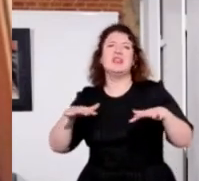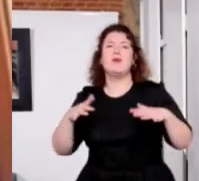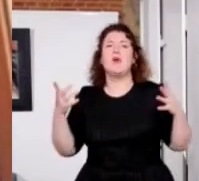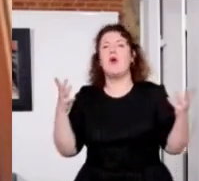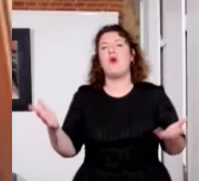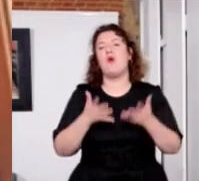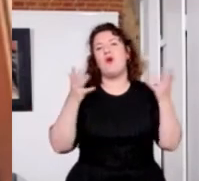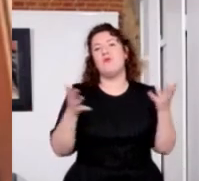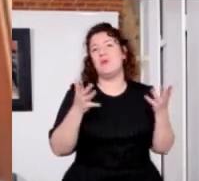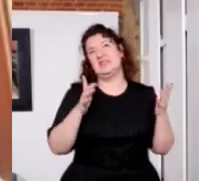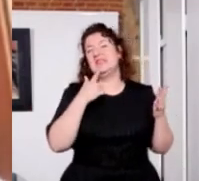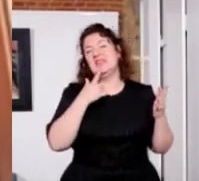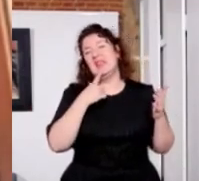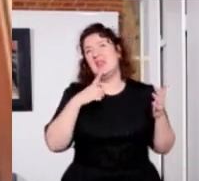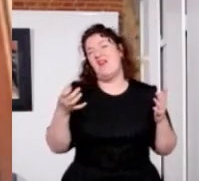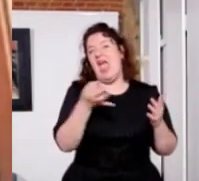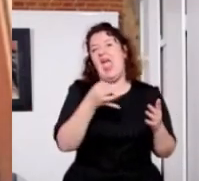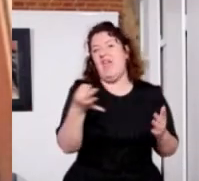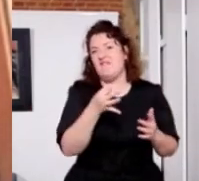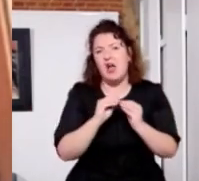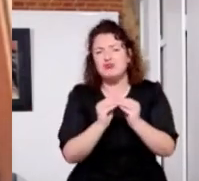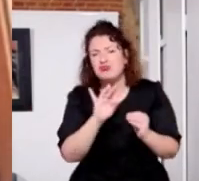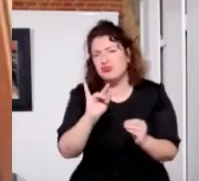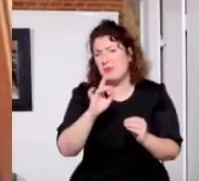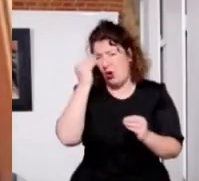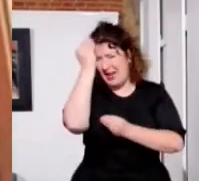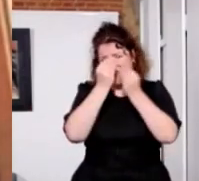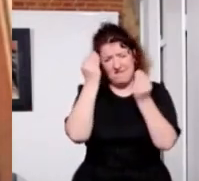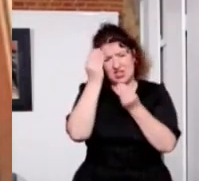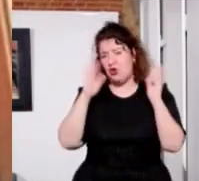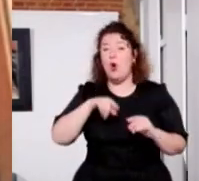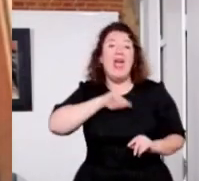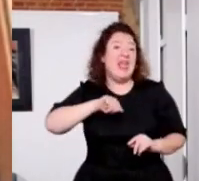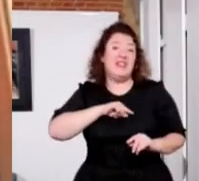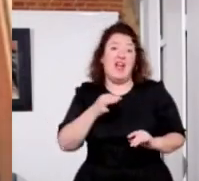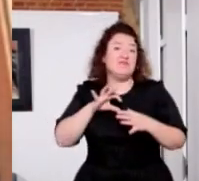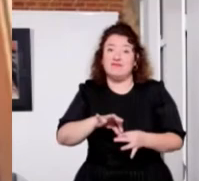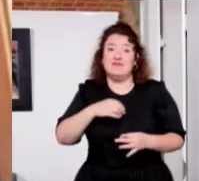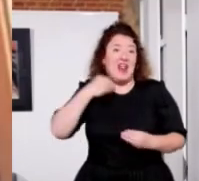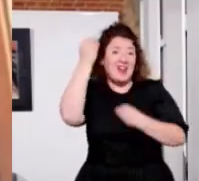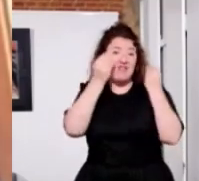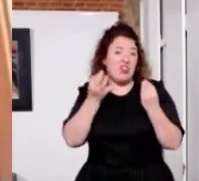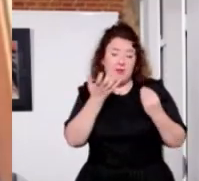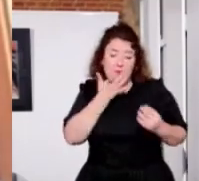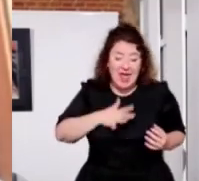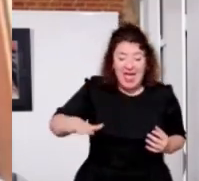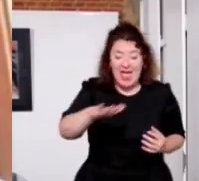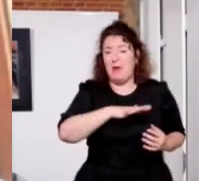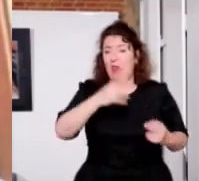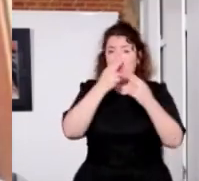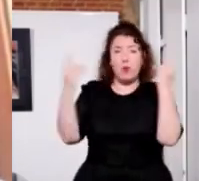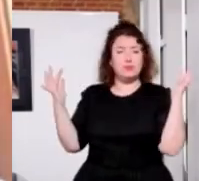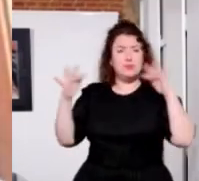eficaz pero poco reflexionado. Lo propio de la ética es la reflexión. Qué importante es que se generen espacios públicos